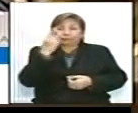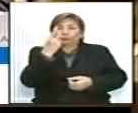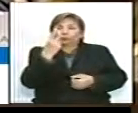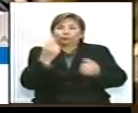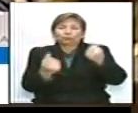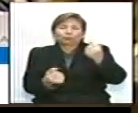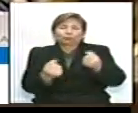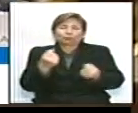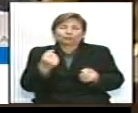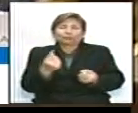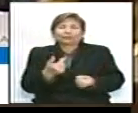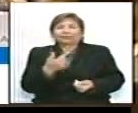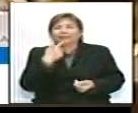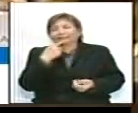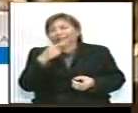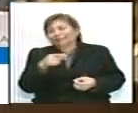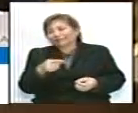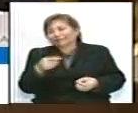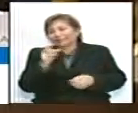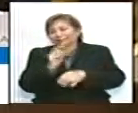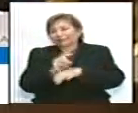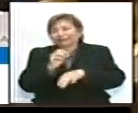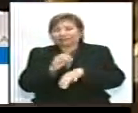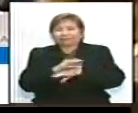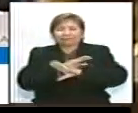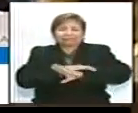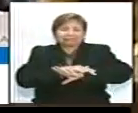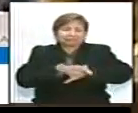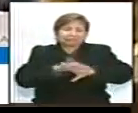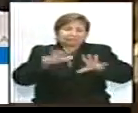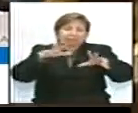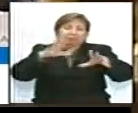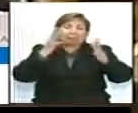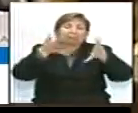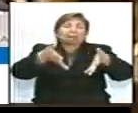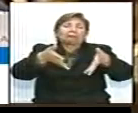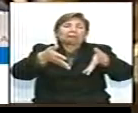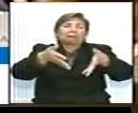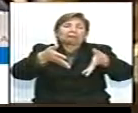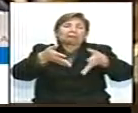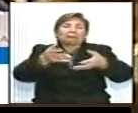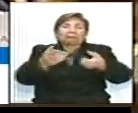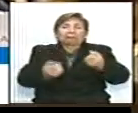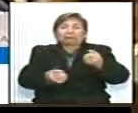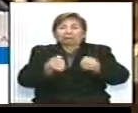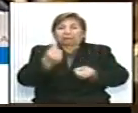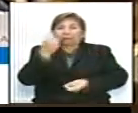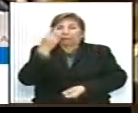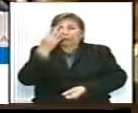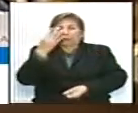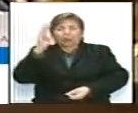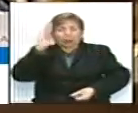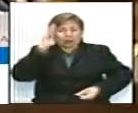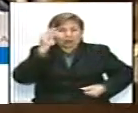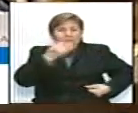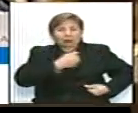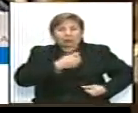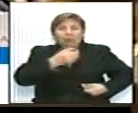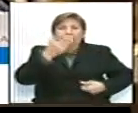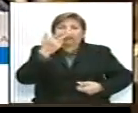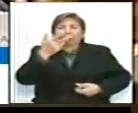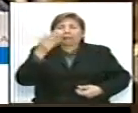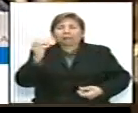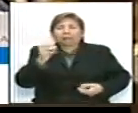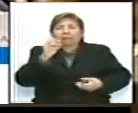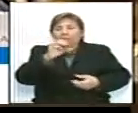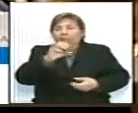chofer, pero ese día estaba en capacitación, o sea que el patrullero era de adorno. Y cuatro policías para esos más de 30 centros